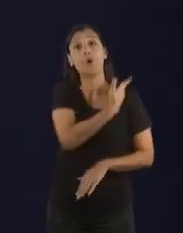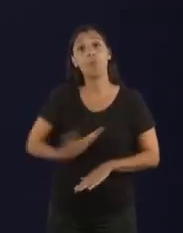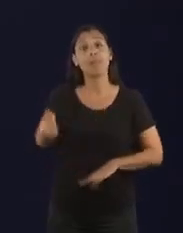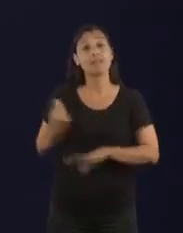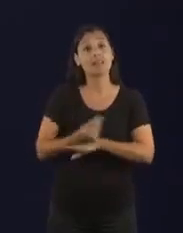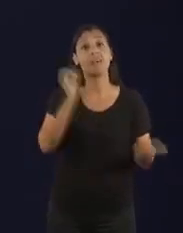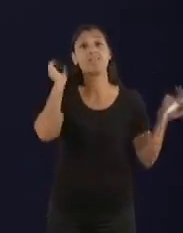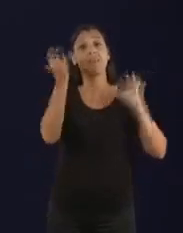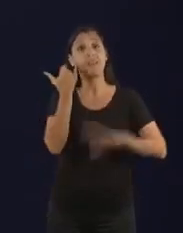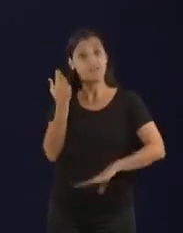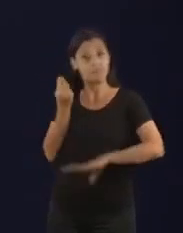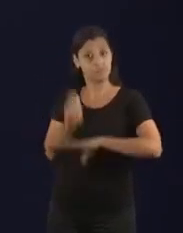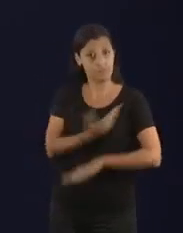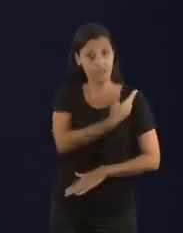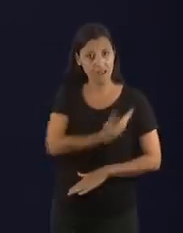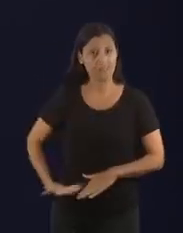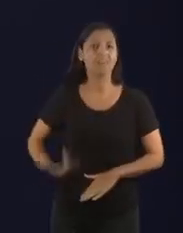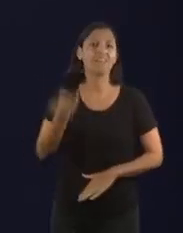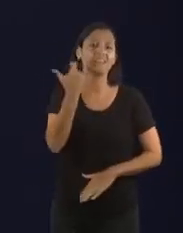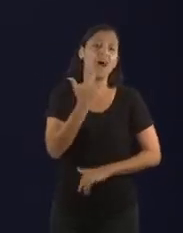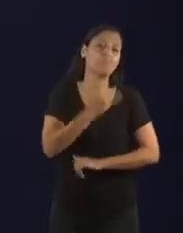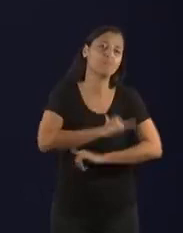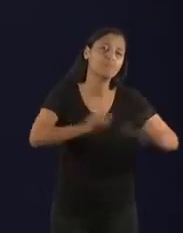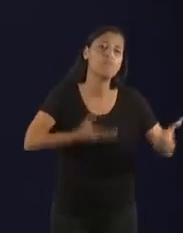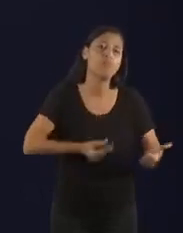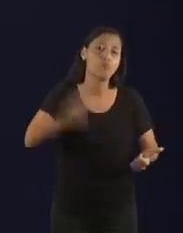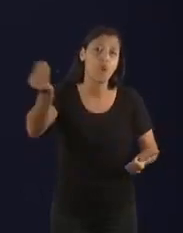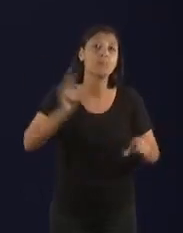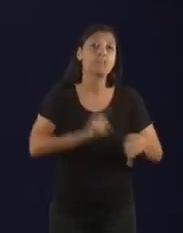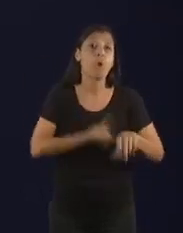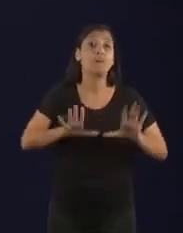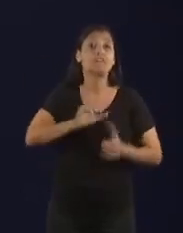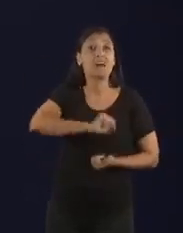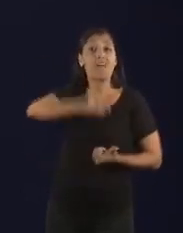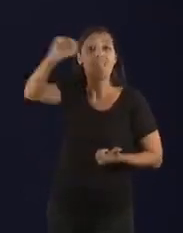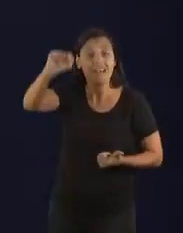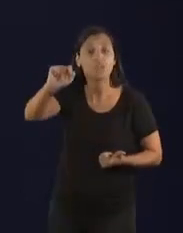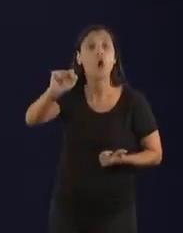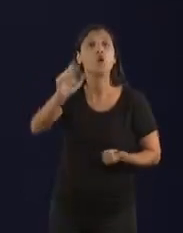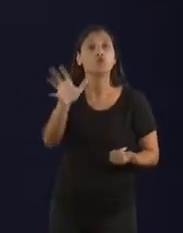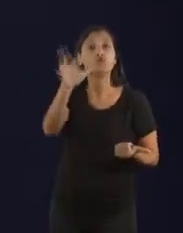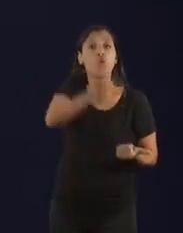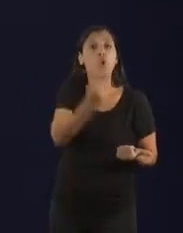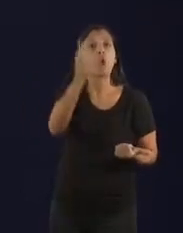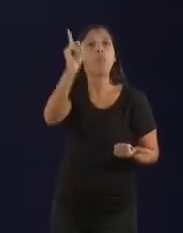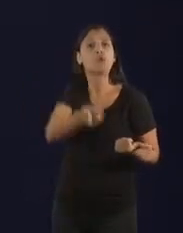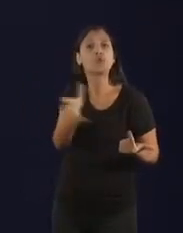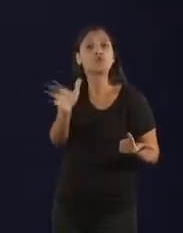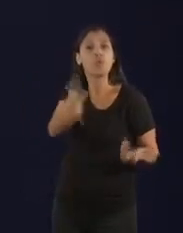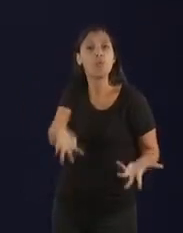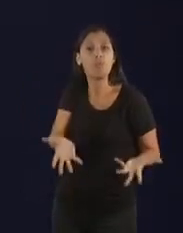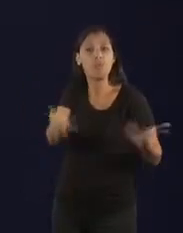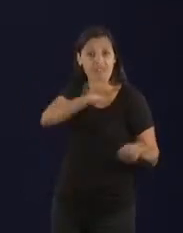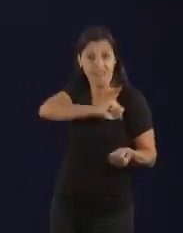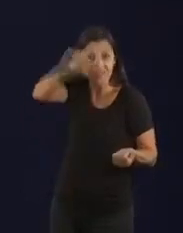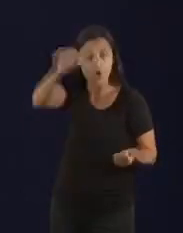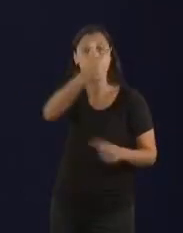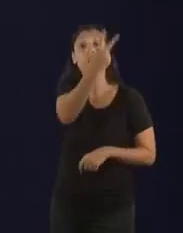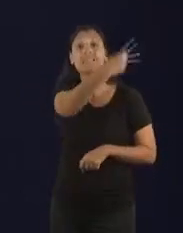asumió ya lo he dicho en varias oportunidades la inflación corría al 1% diario en esa primer semana de diciembre en la